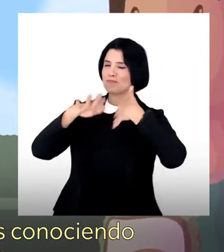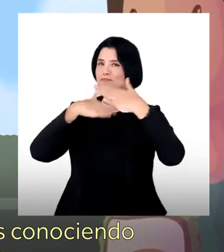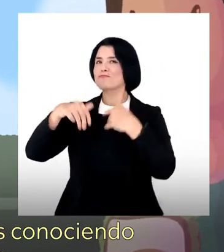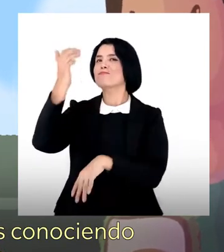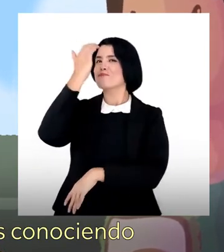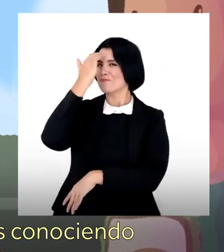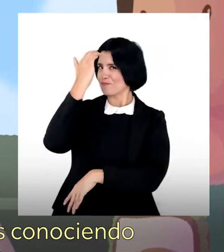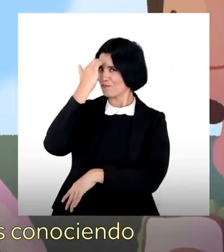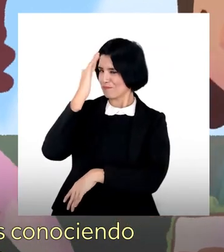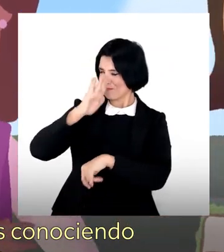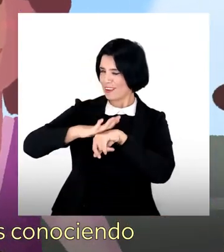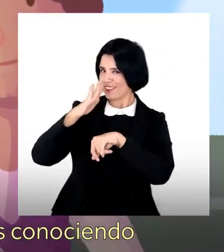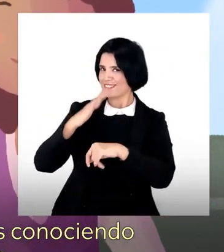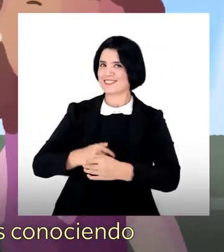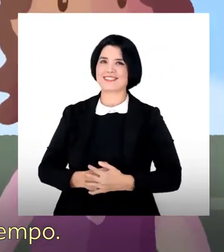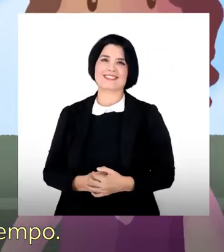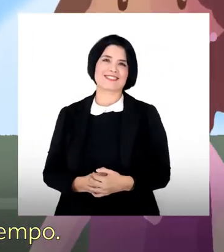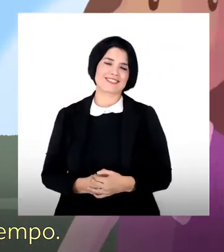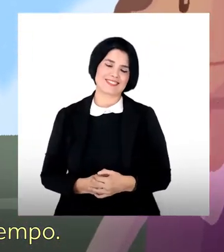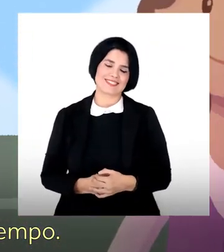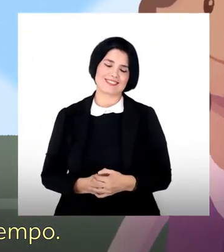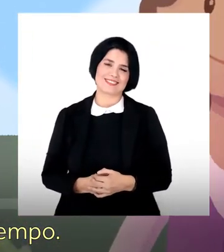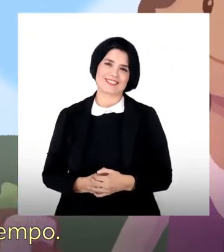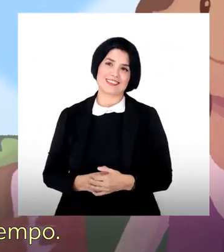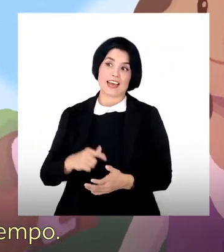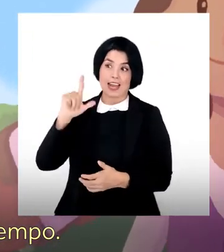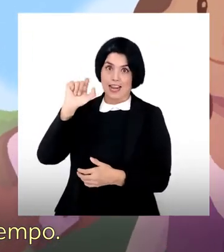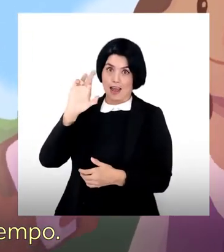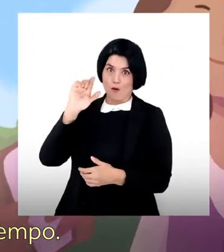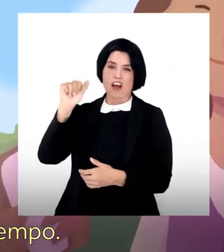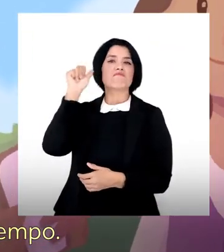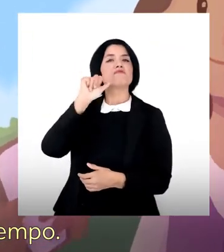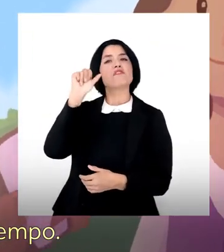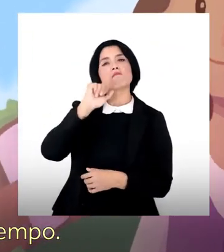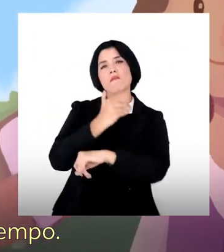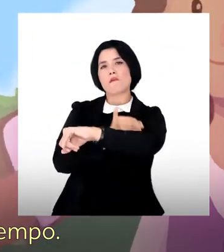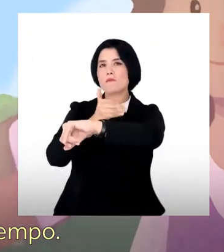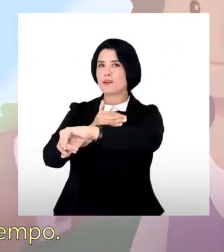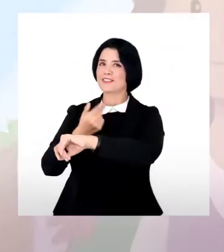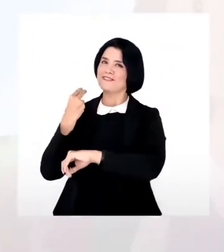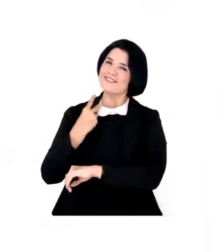lengua de señas mexicana. Laura nos acompañó todo este tiempo.